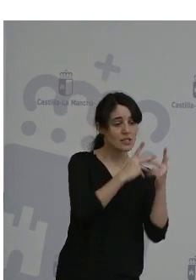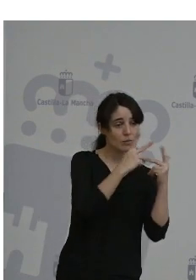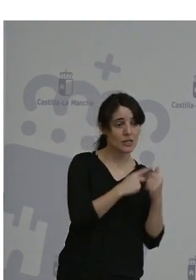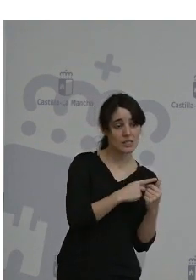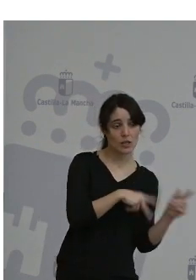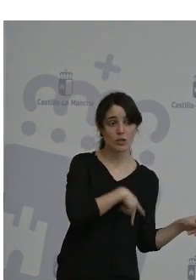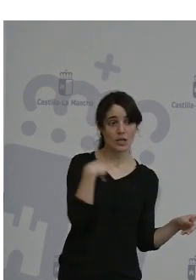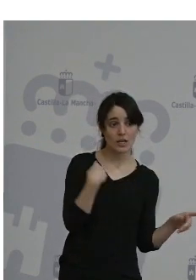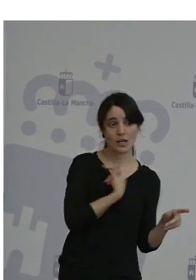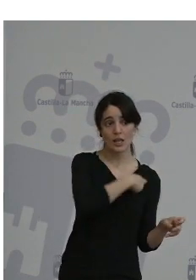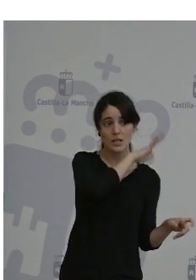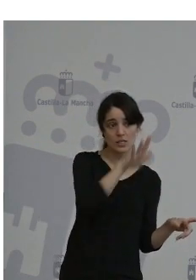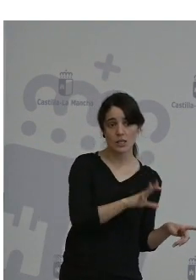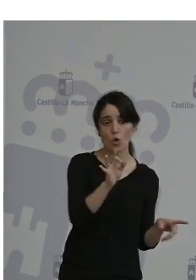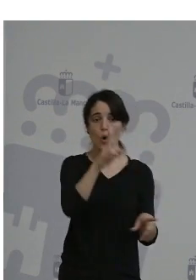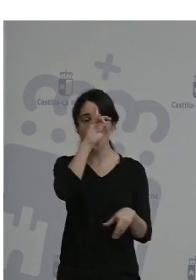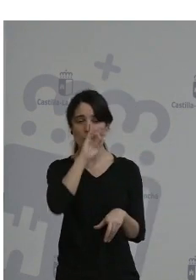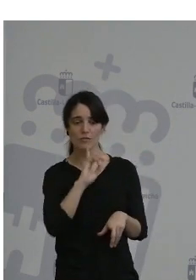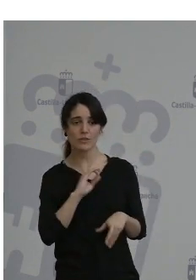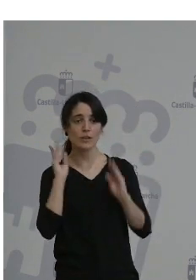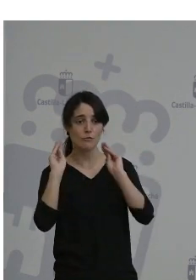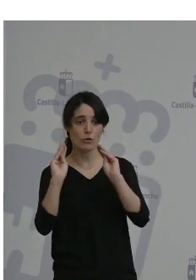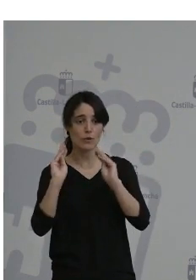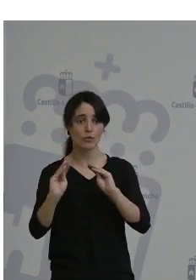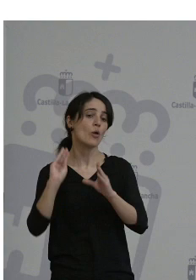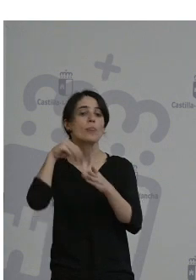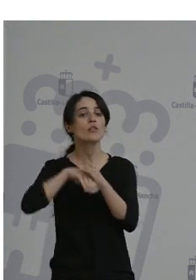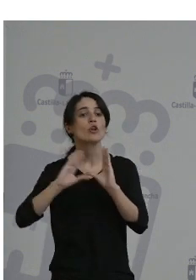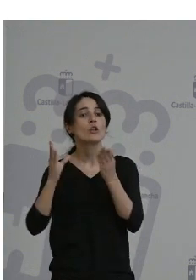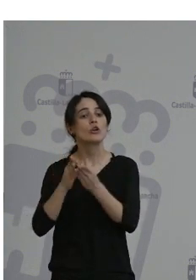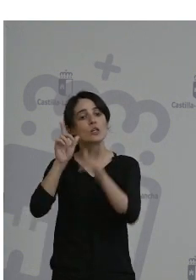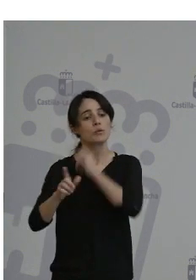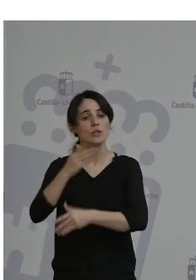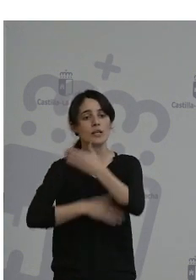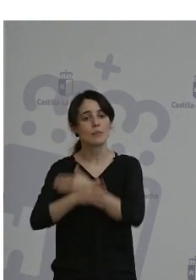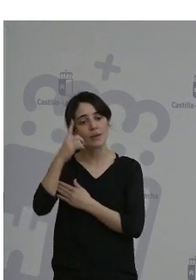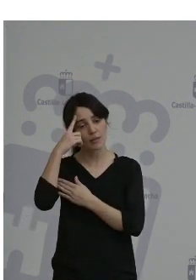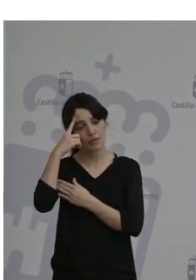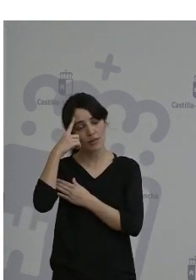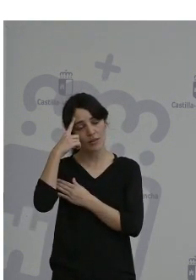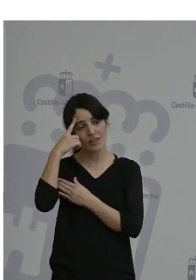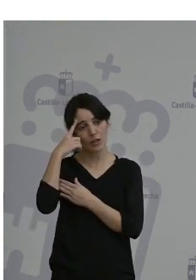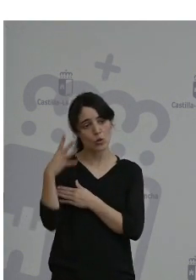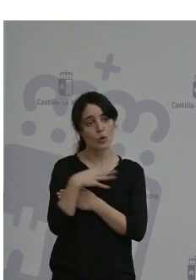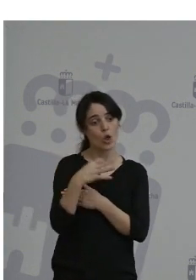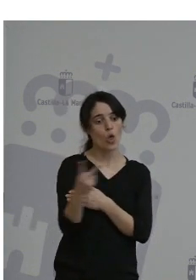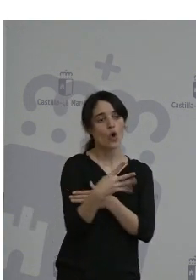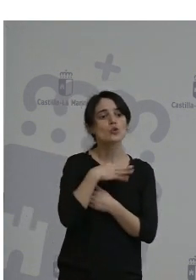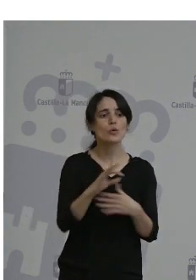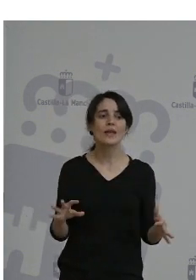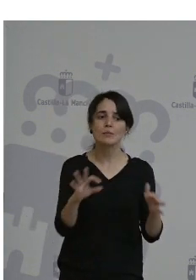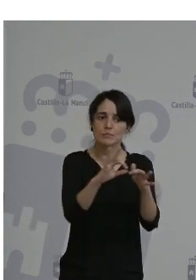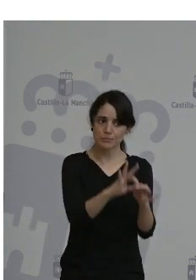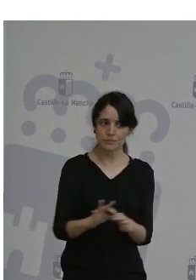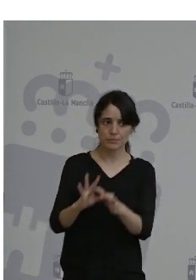con los perfiles y la formación existente en el colectivo de personas con discapacidad intelectual. Este